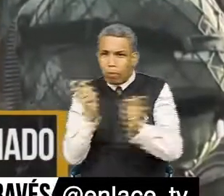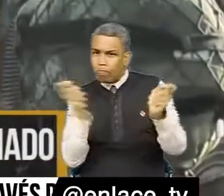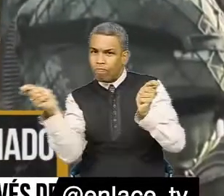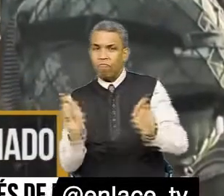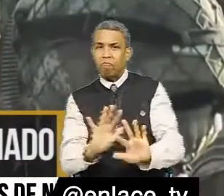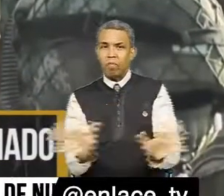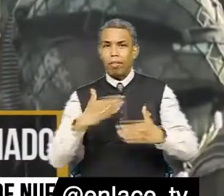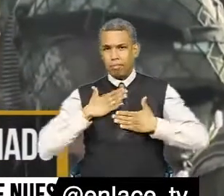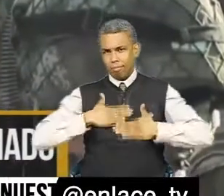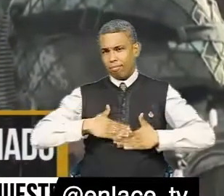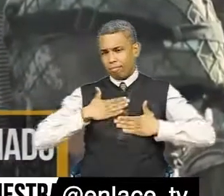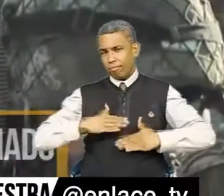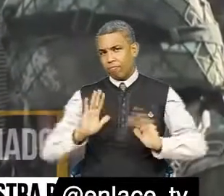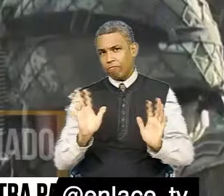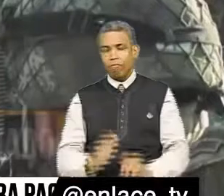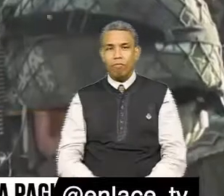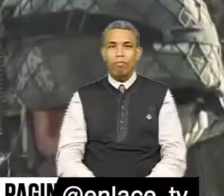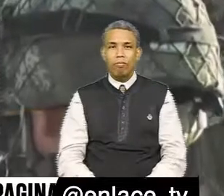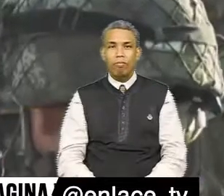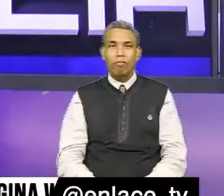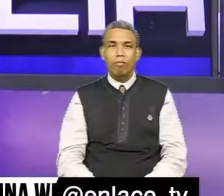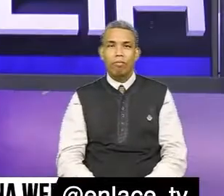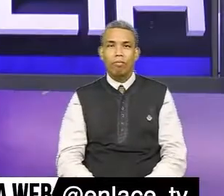contra la tranquilidad de la ciudadanía